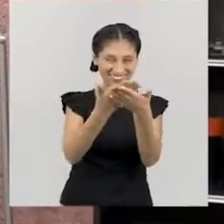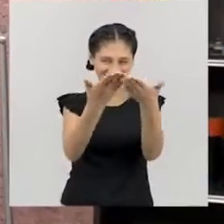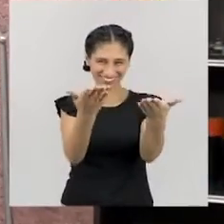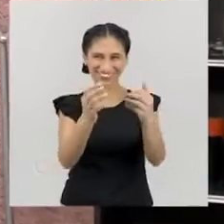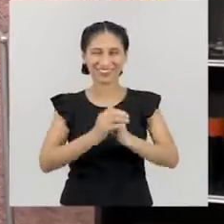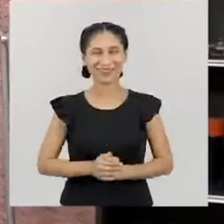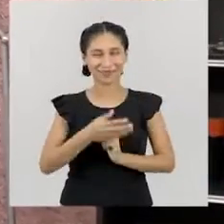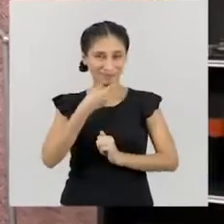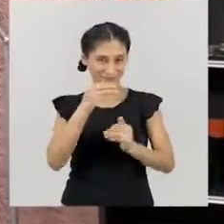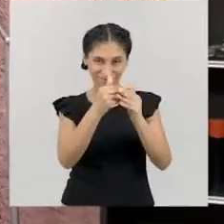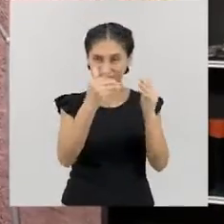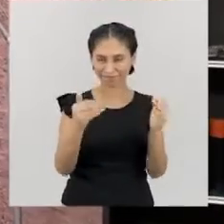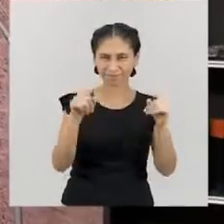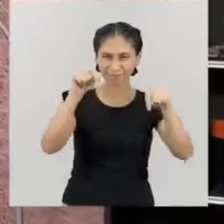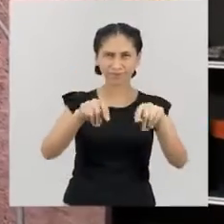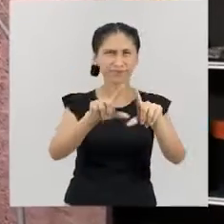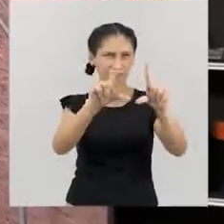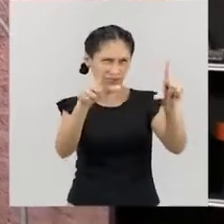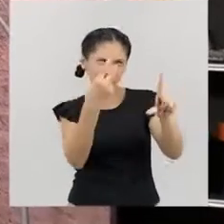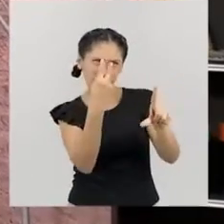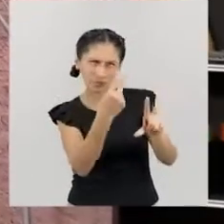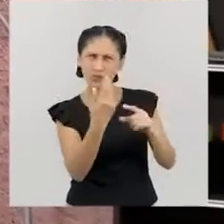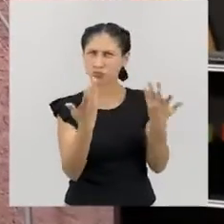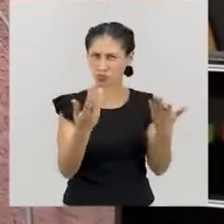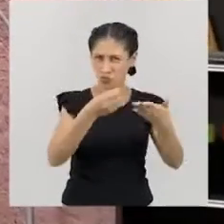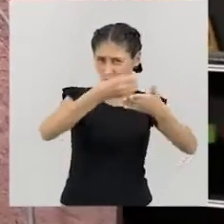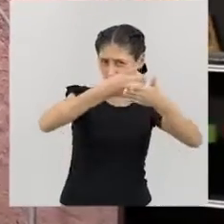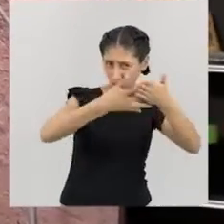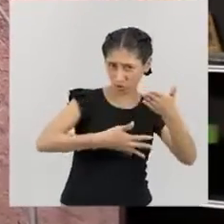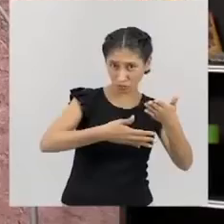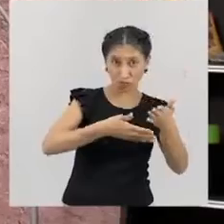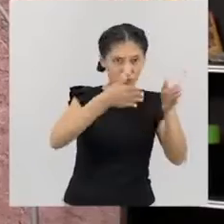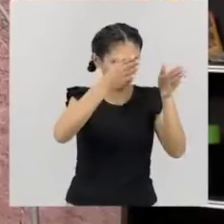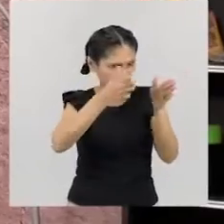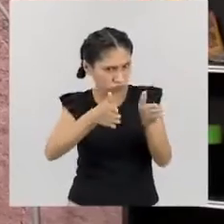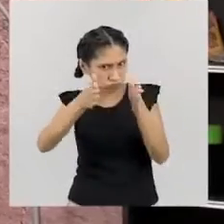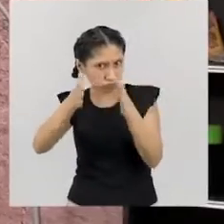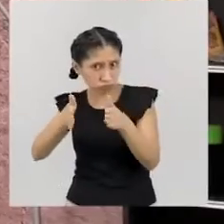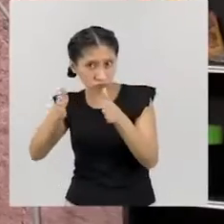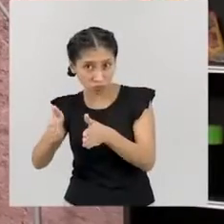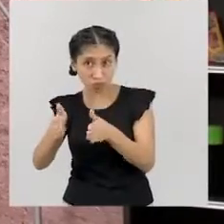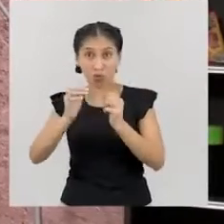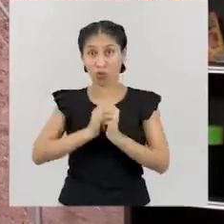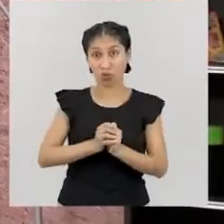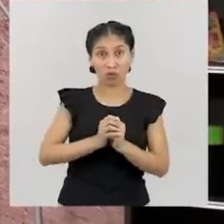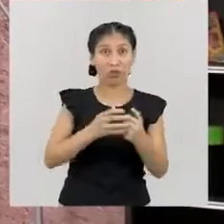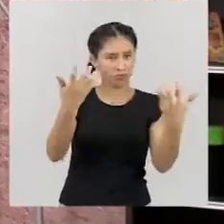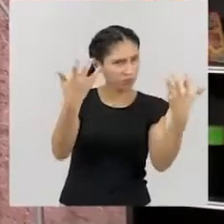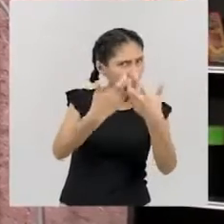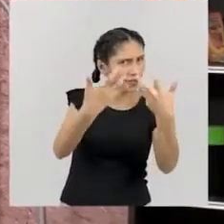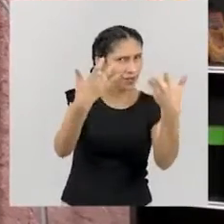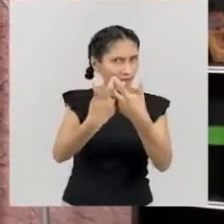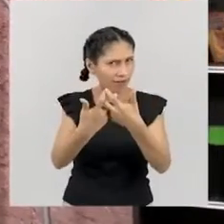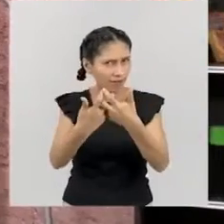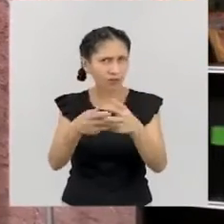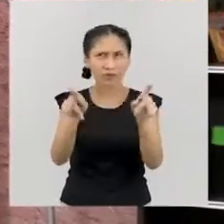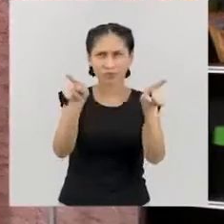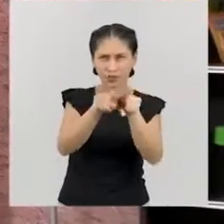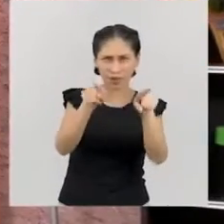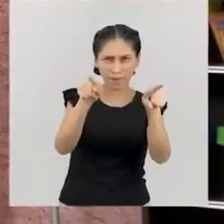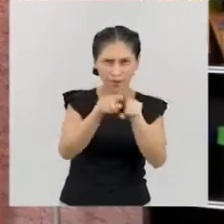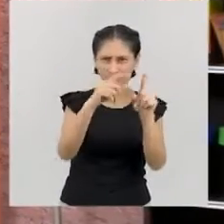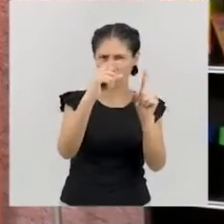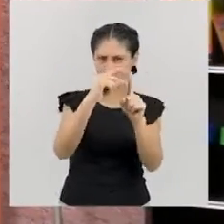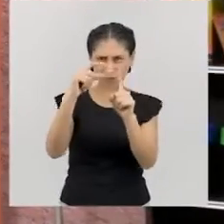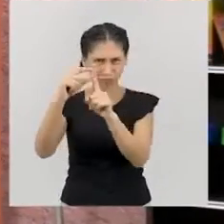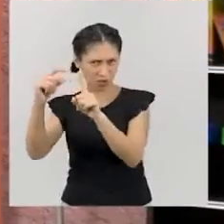Continuamos, chicas y chicos de la pre. Hemos visto cómo los textos se van construyendo con orden, coherencia,